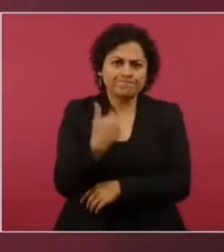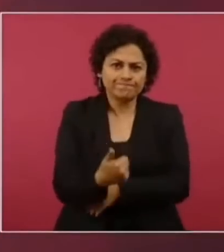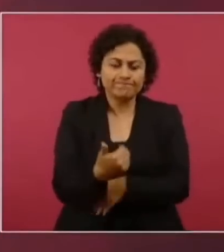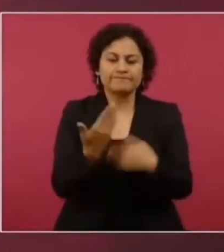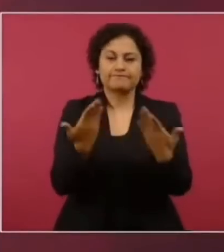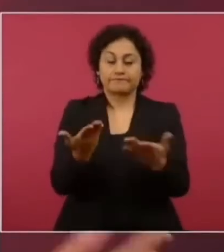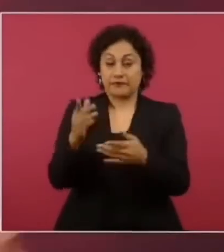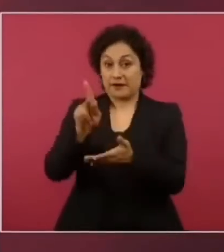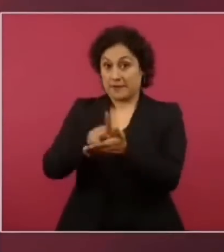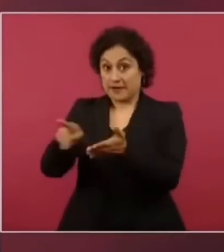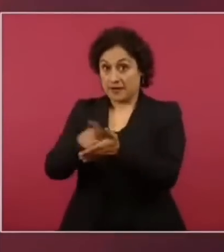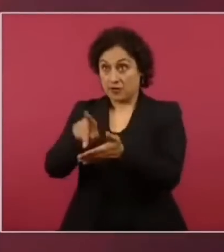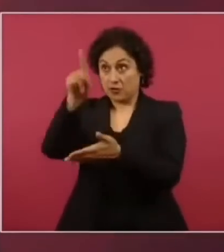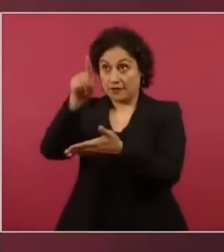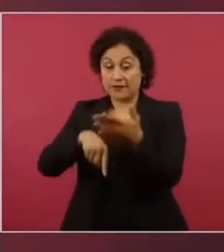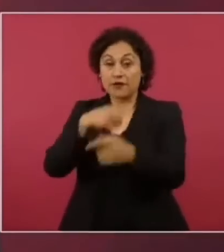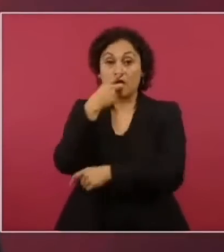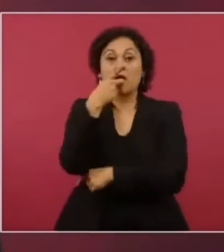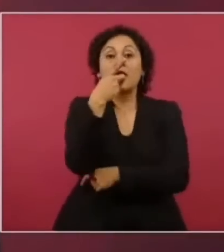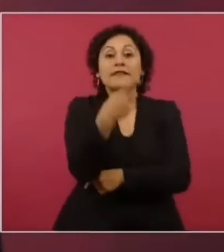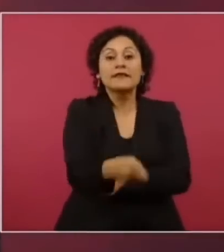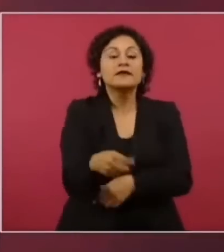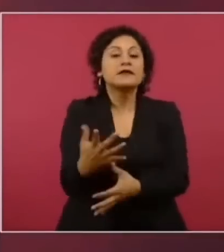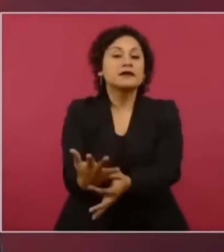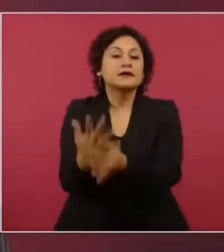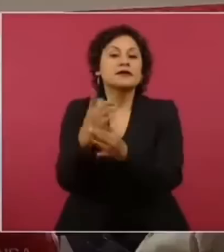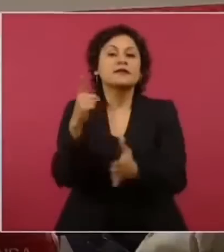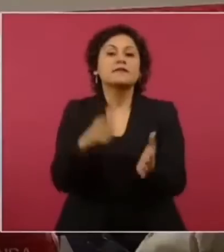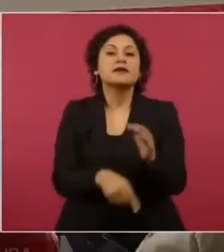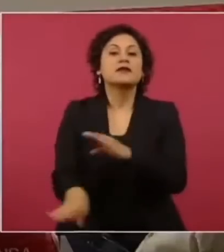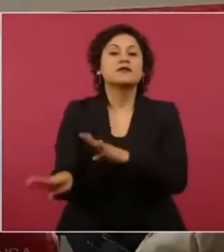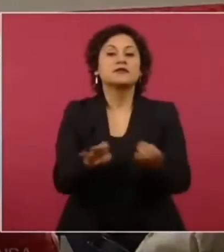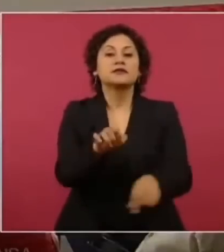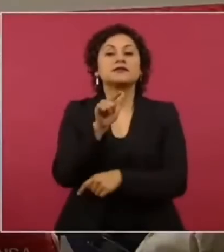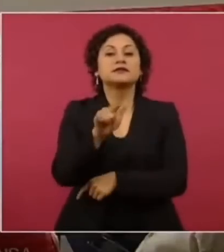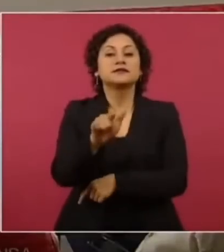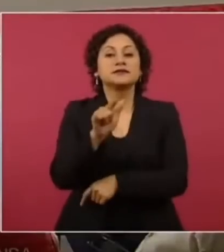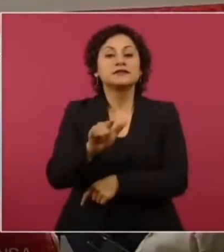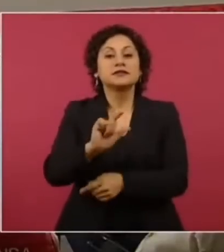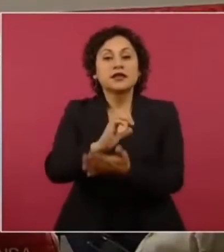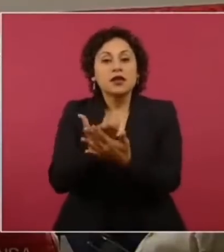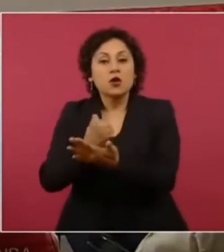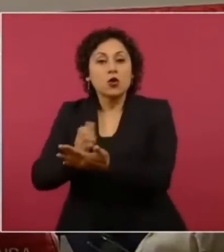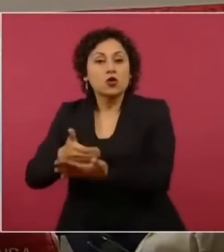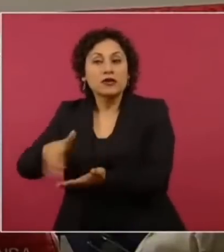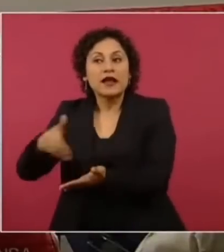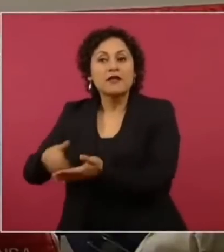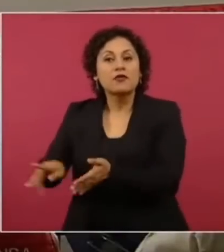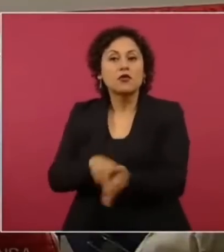como ya dijimos, que se eliminarán 1,917 plazas de confianza de los